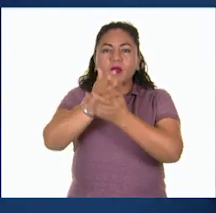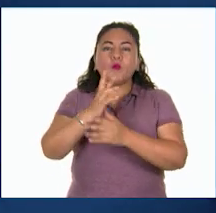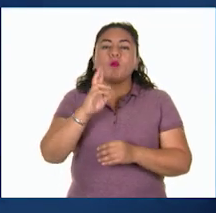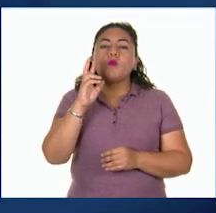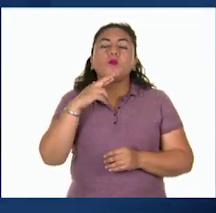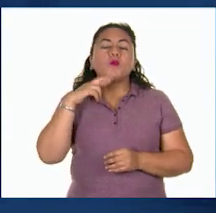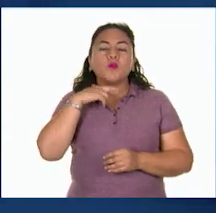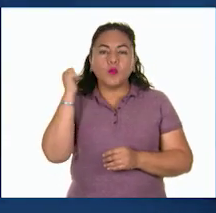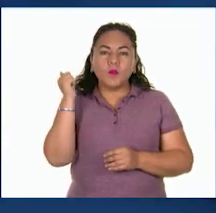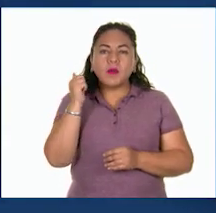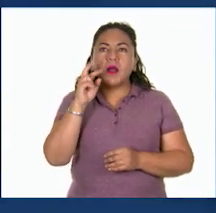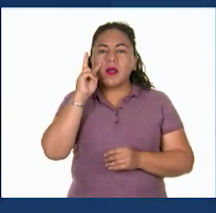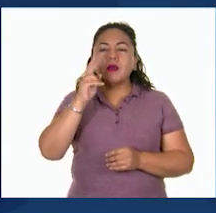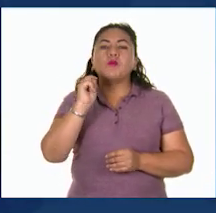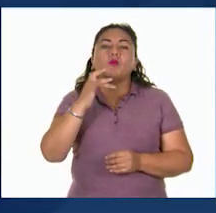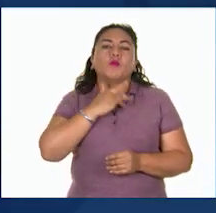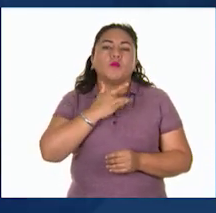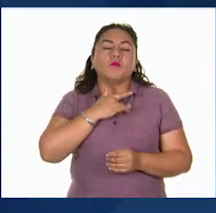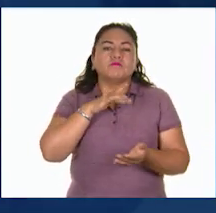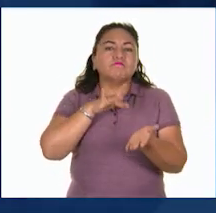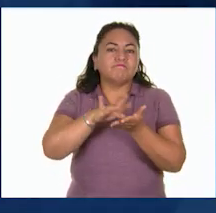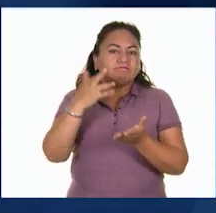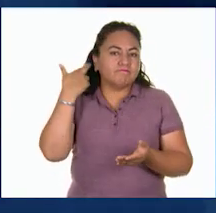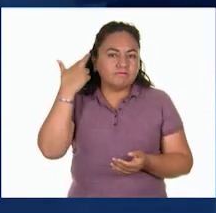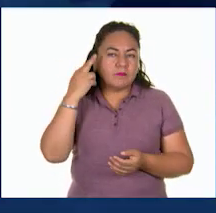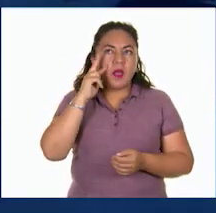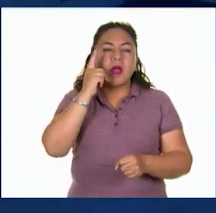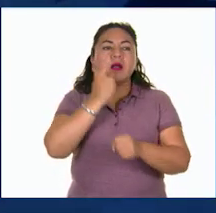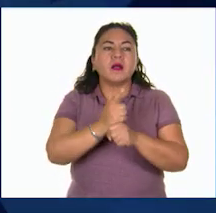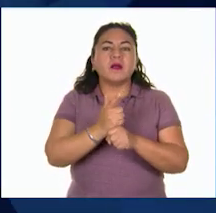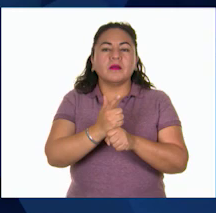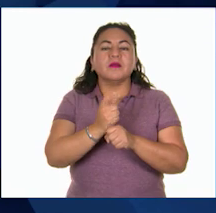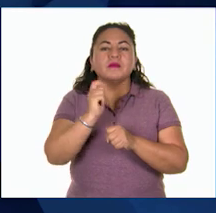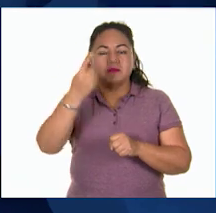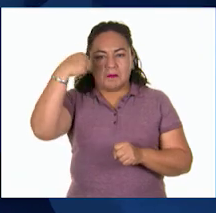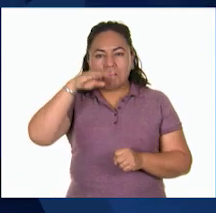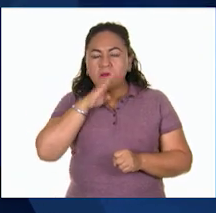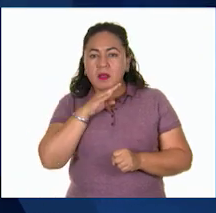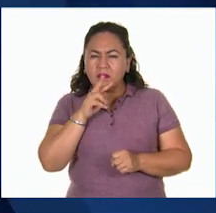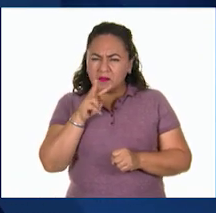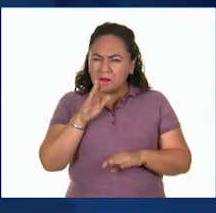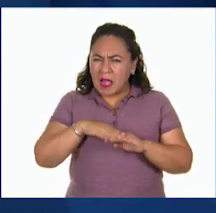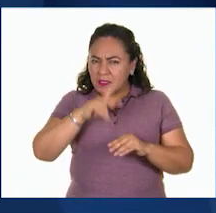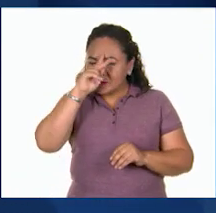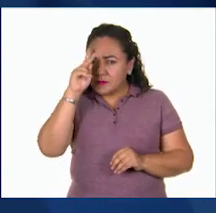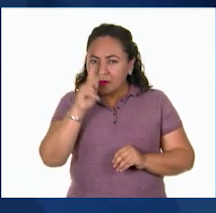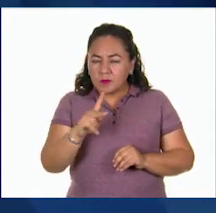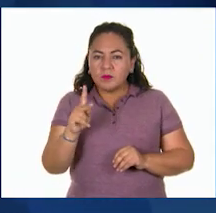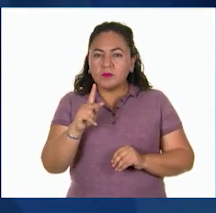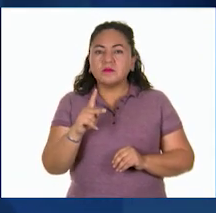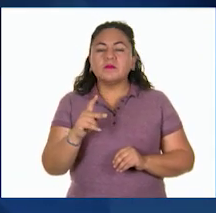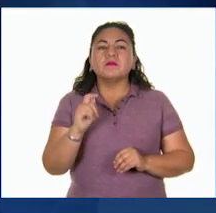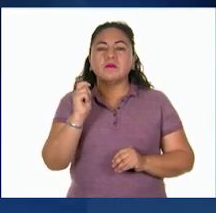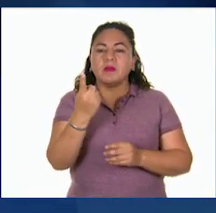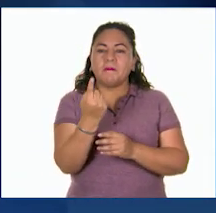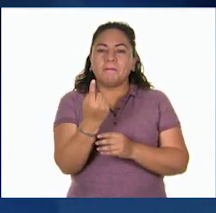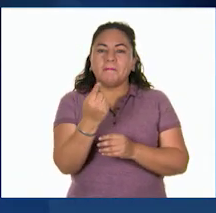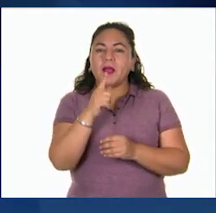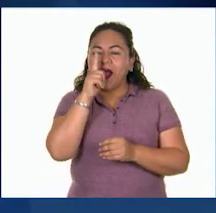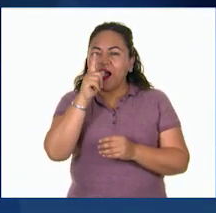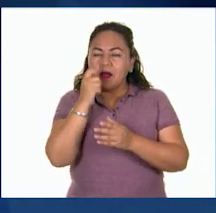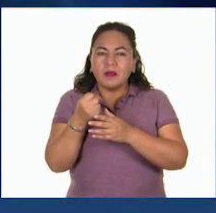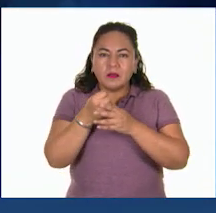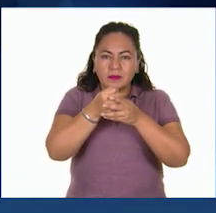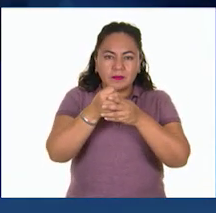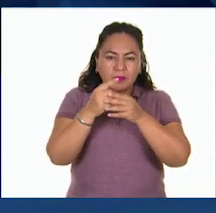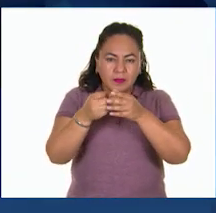la mano sobre el corazón del rey, y se comprenderá la génesis del mar. Menos difícil aún es acercarle una vela encendida a la altura de los